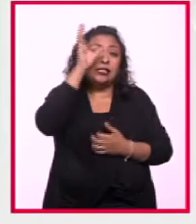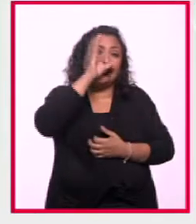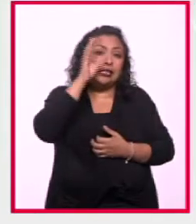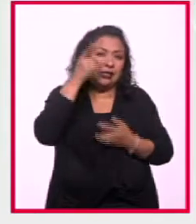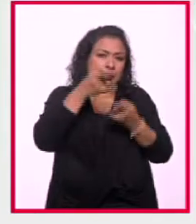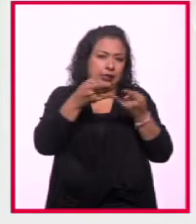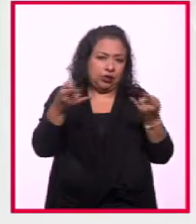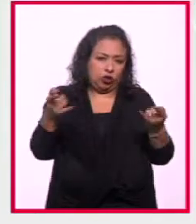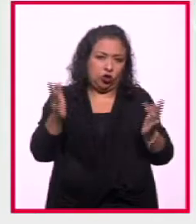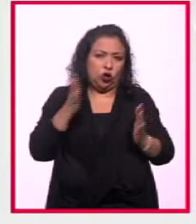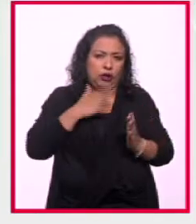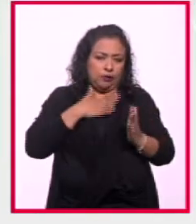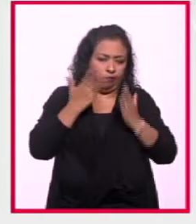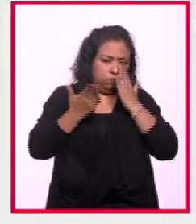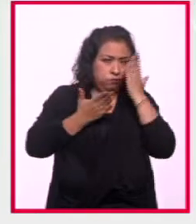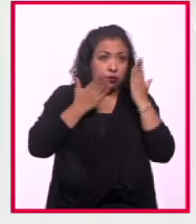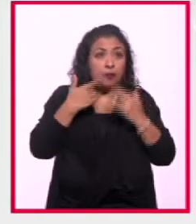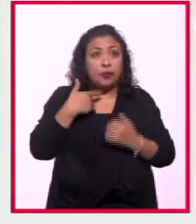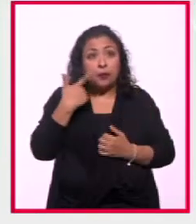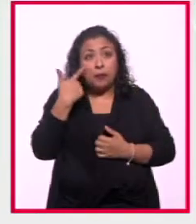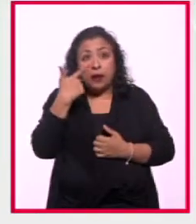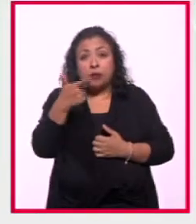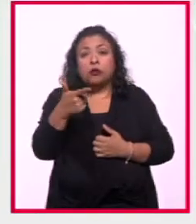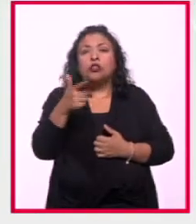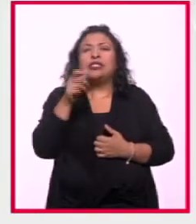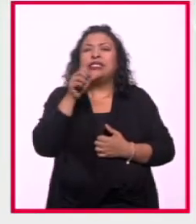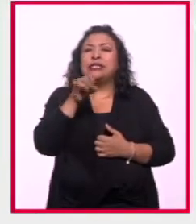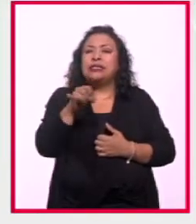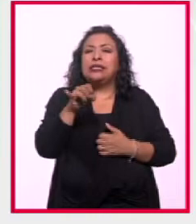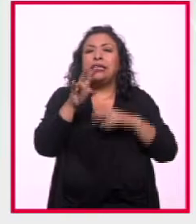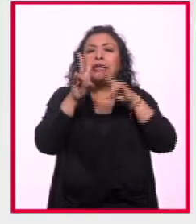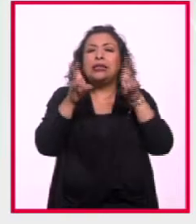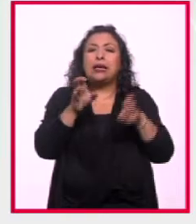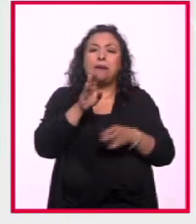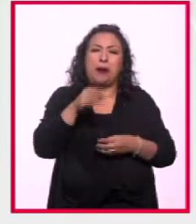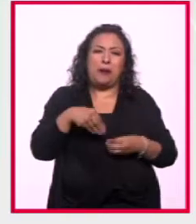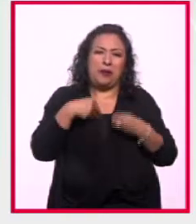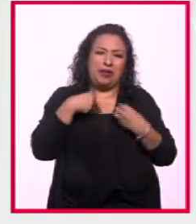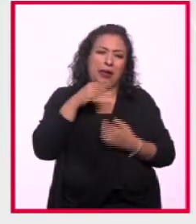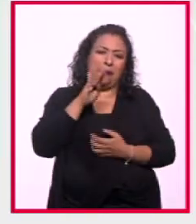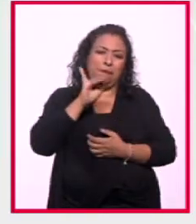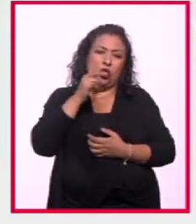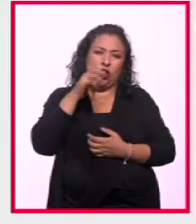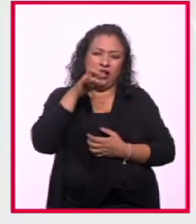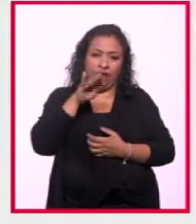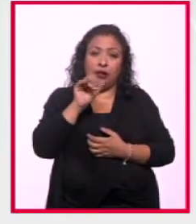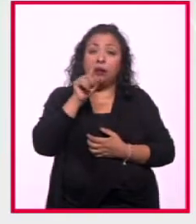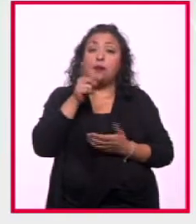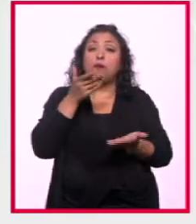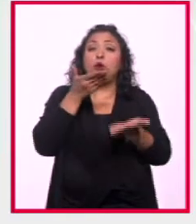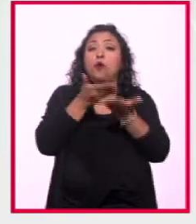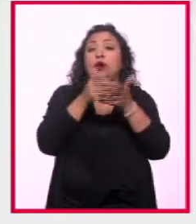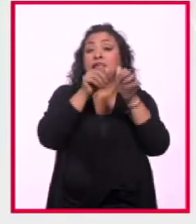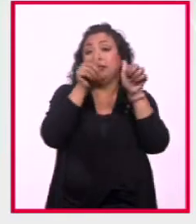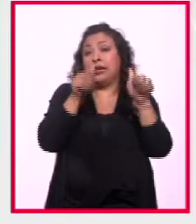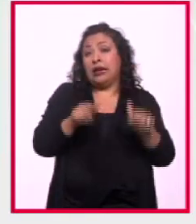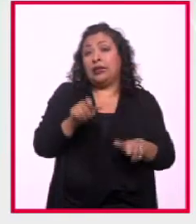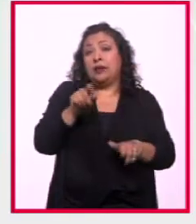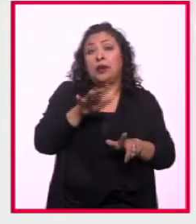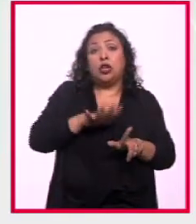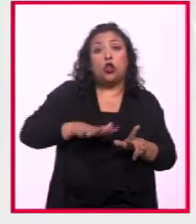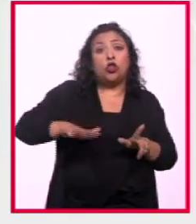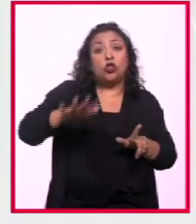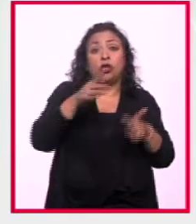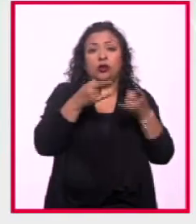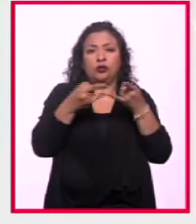entonces lo que vemos trabajamos si la cuestión biográfica pero también la propuesta artística y también el contexto